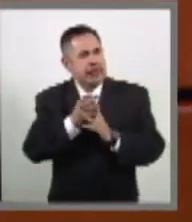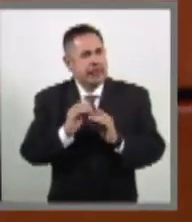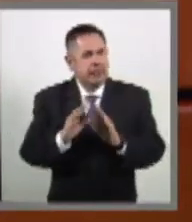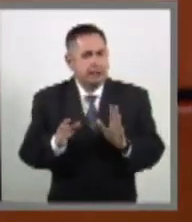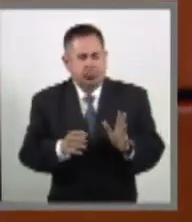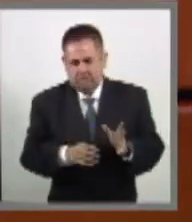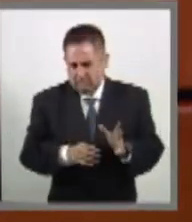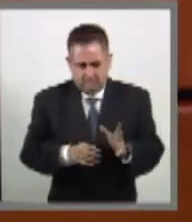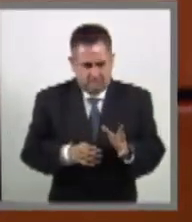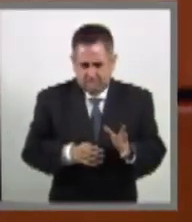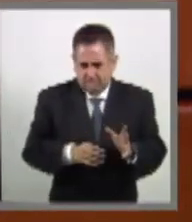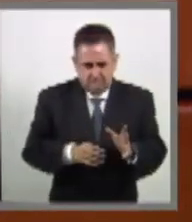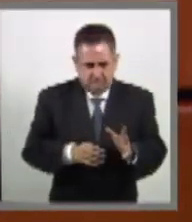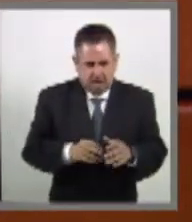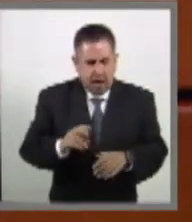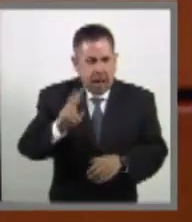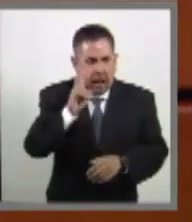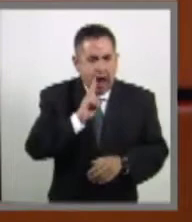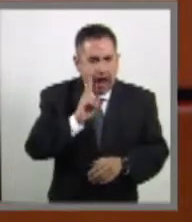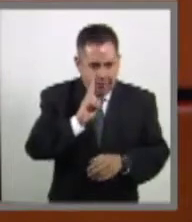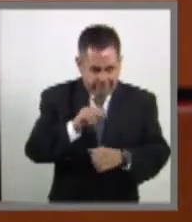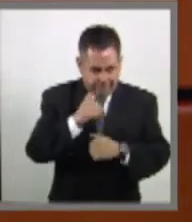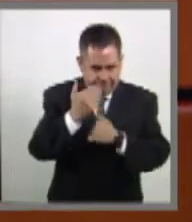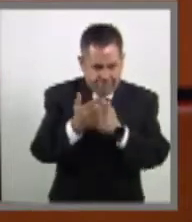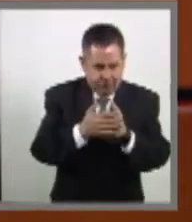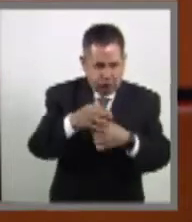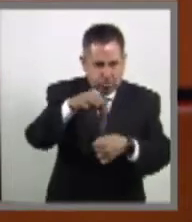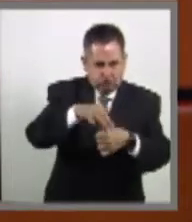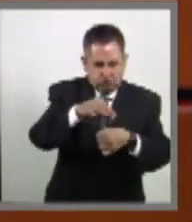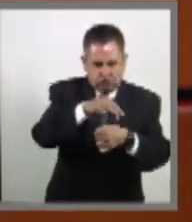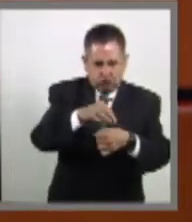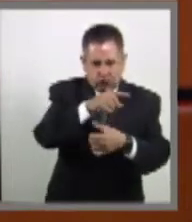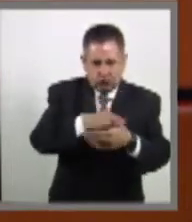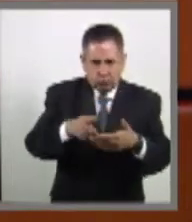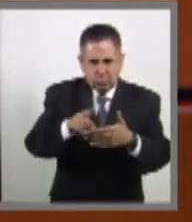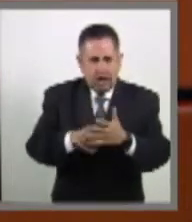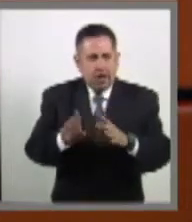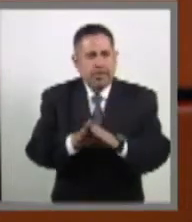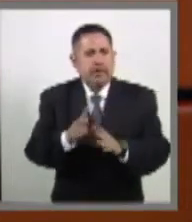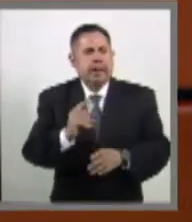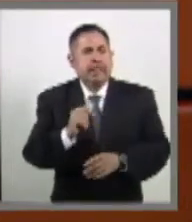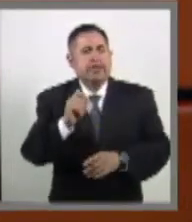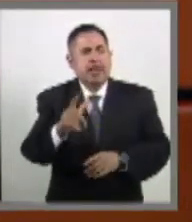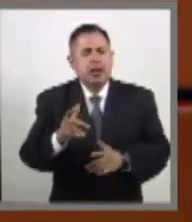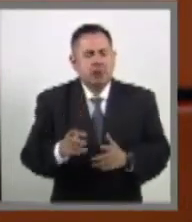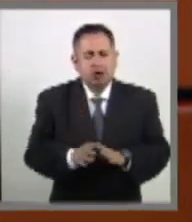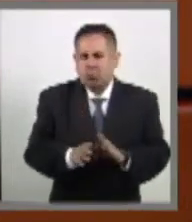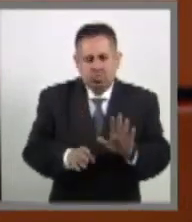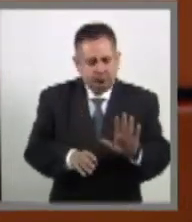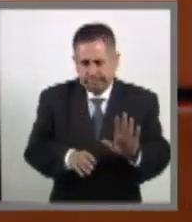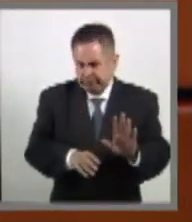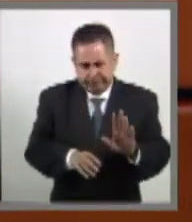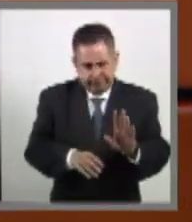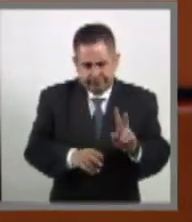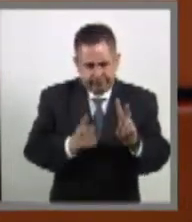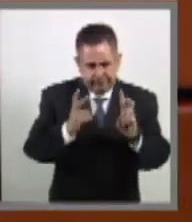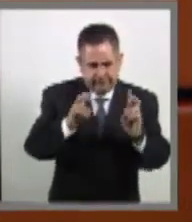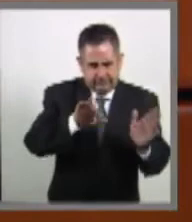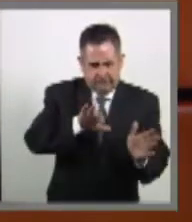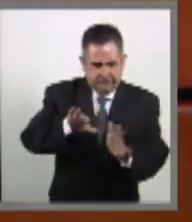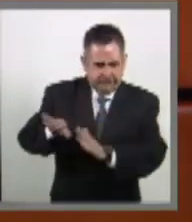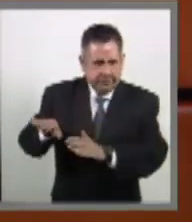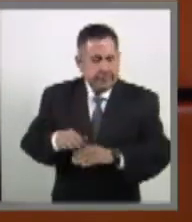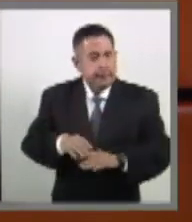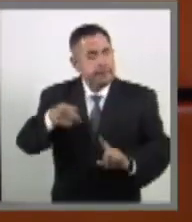Ya lo veremos en el resultado de las elecciones, cómo les va. Pero ese es otro tema.